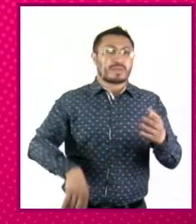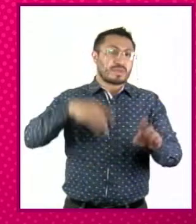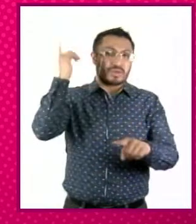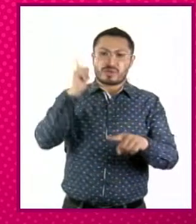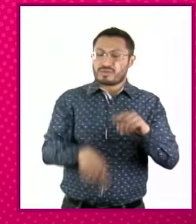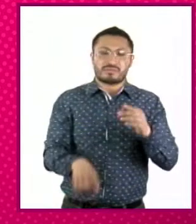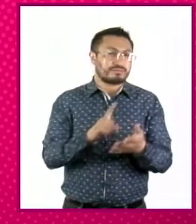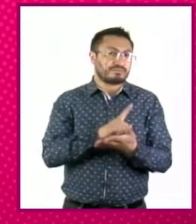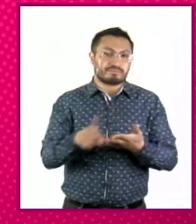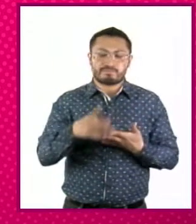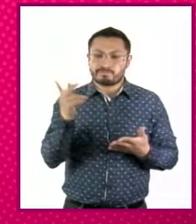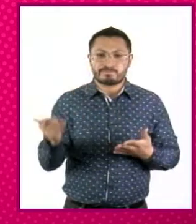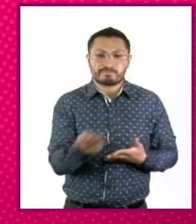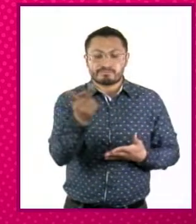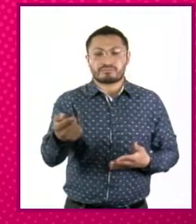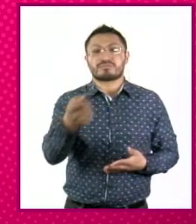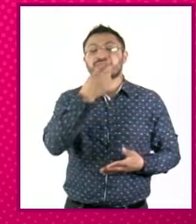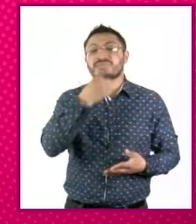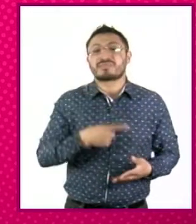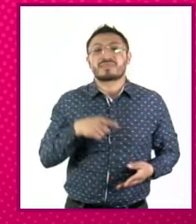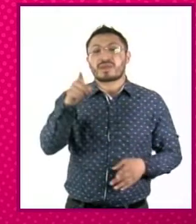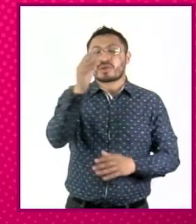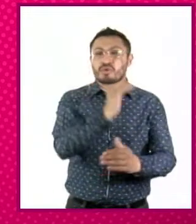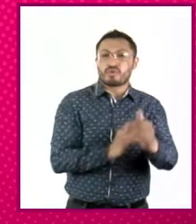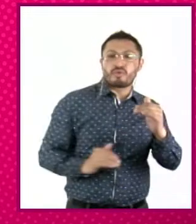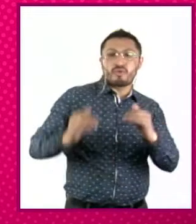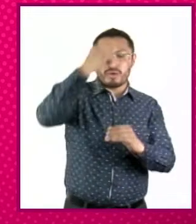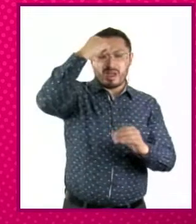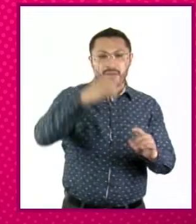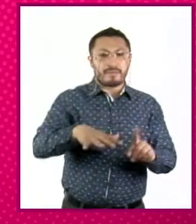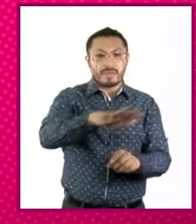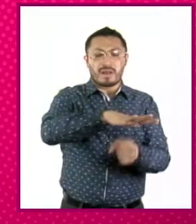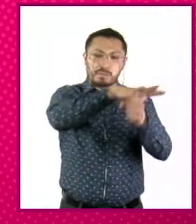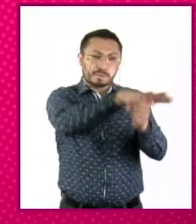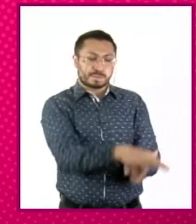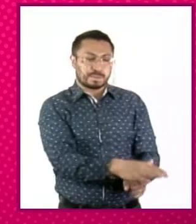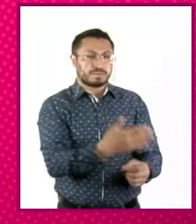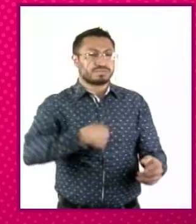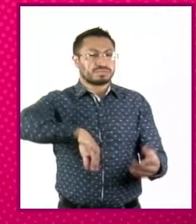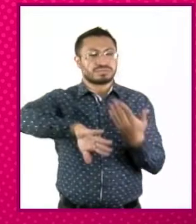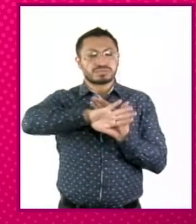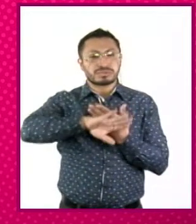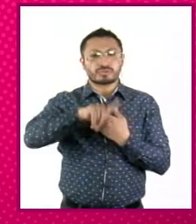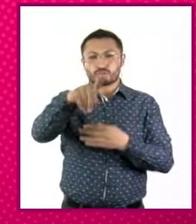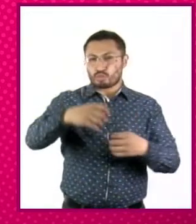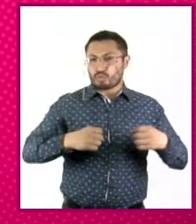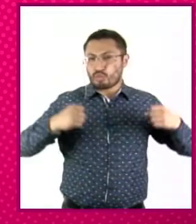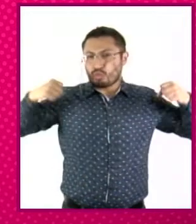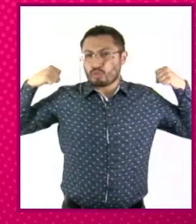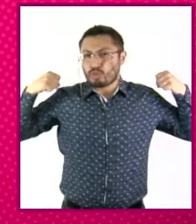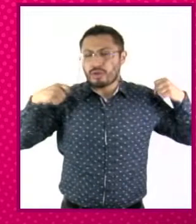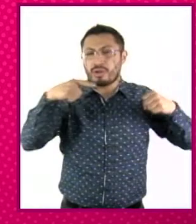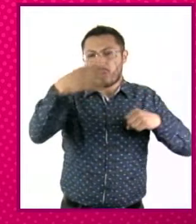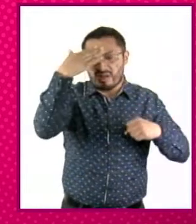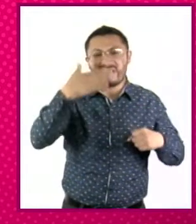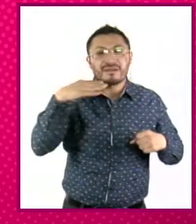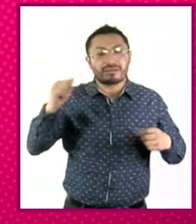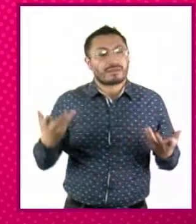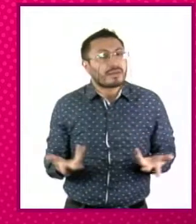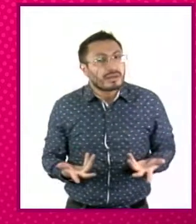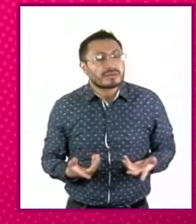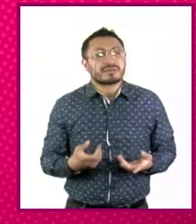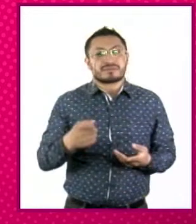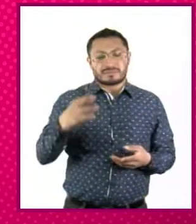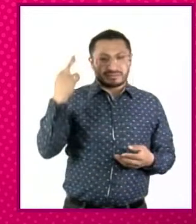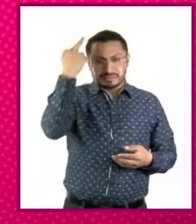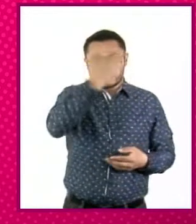derecho. Dime, ¿qué te da imperio soberano para oprimir a mi sexo? ¿Tu fuerza? ¿Tus talentos? Observa al Creador en su